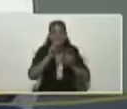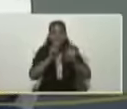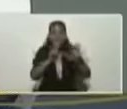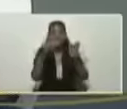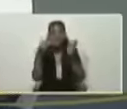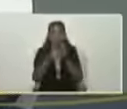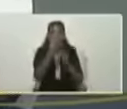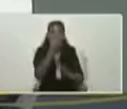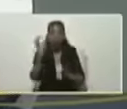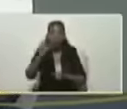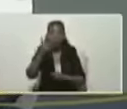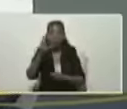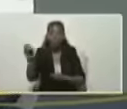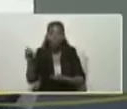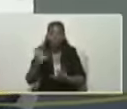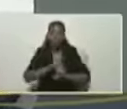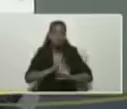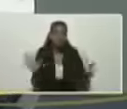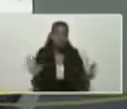67.830.